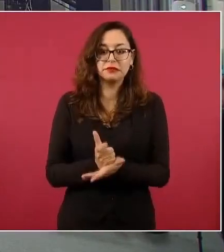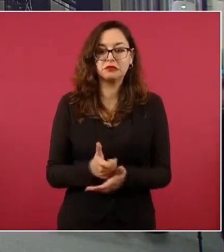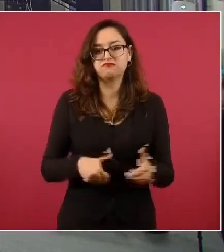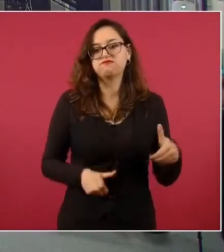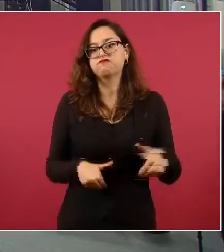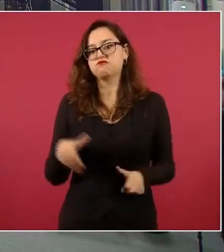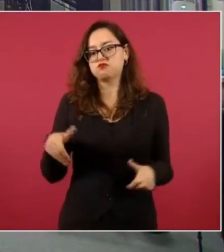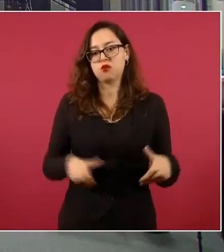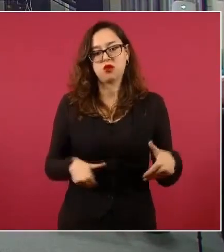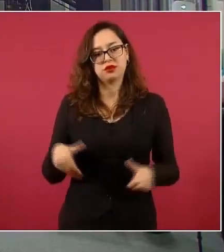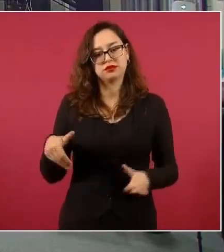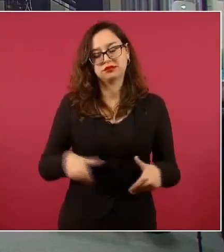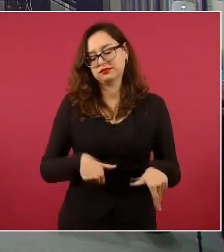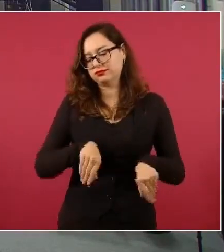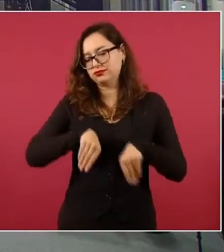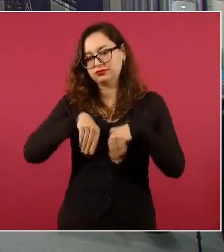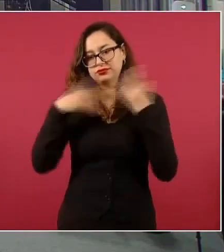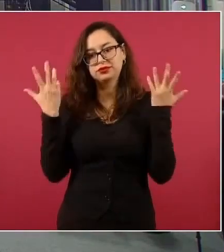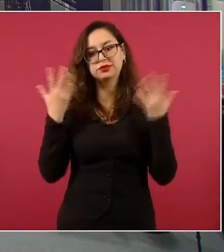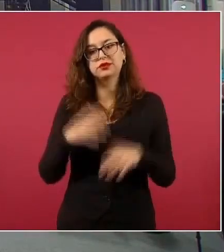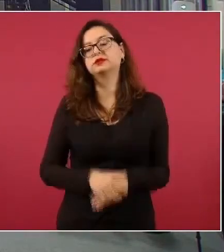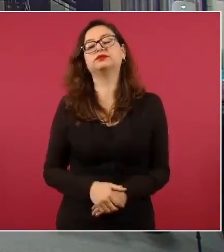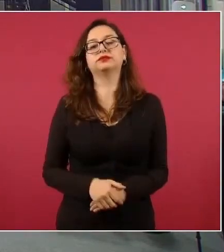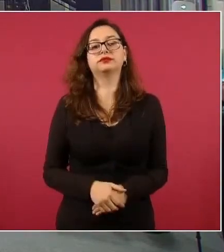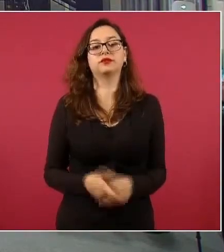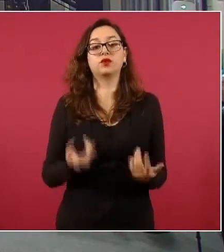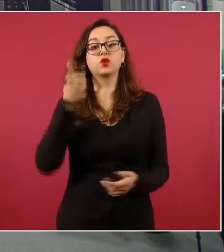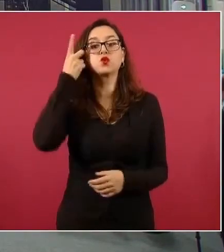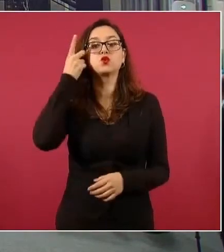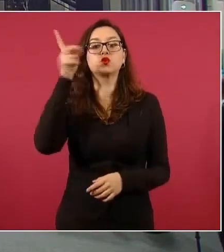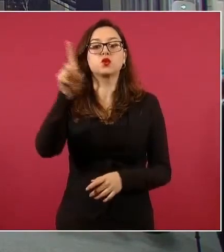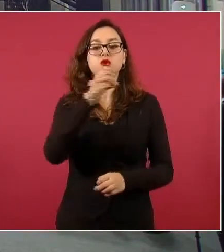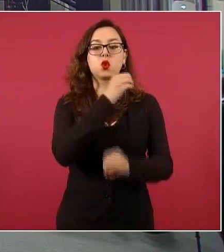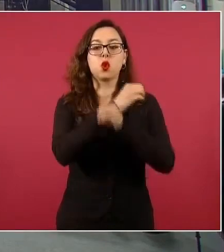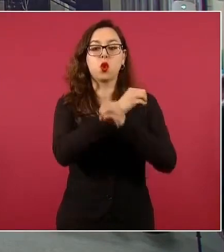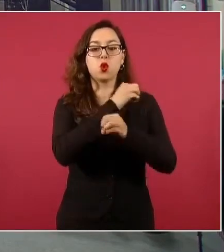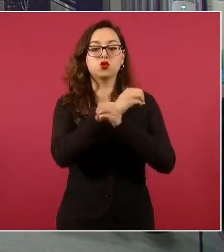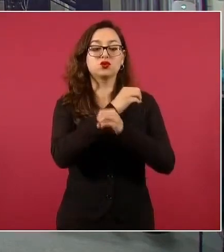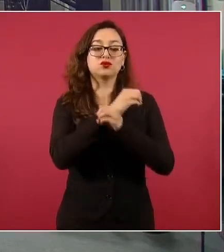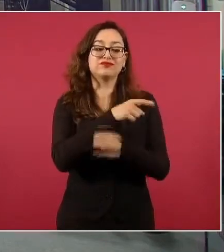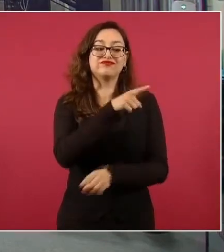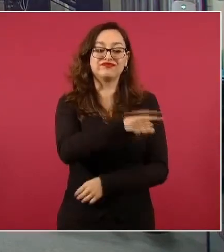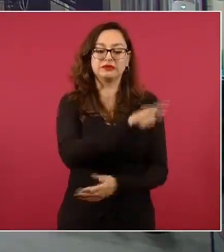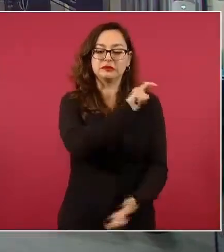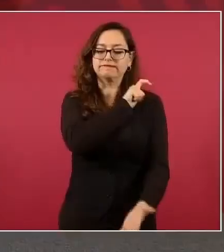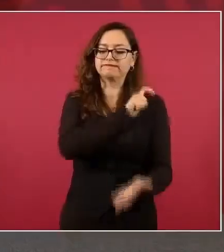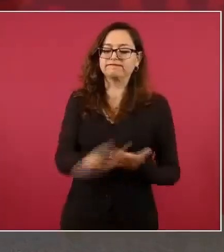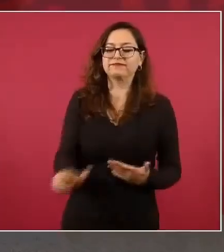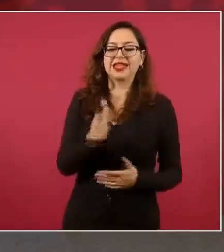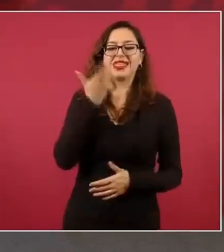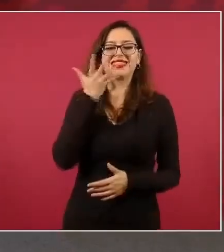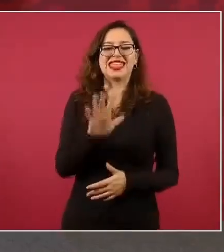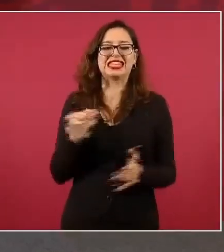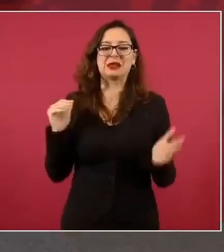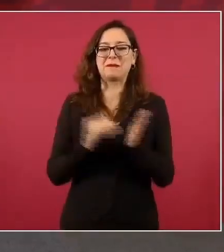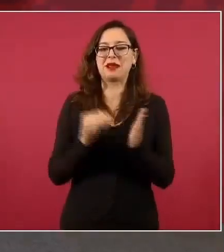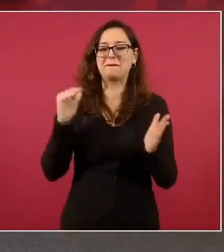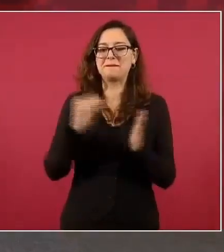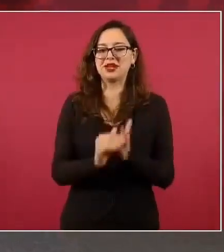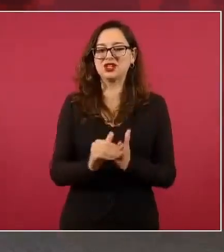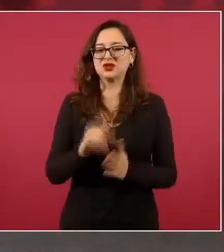El señor de Oxxo, Fernández, tuvo que pagar más de 10,000 millones.